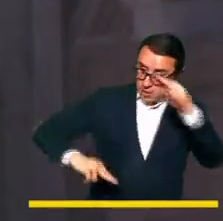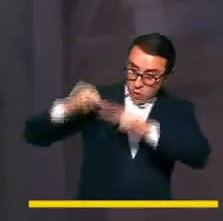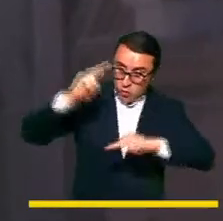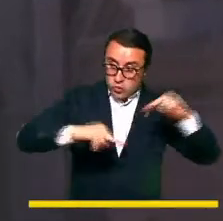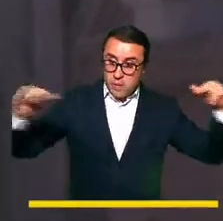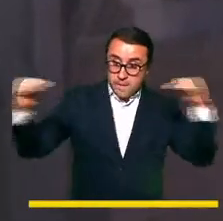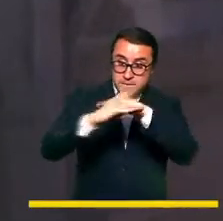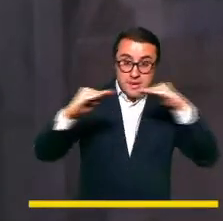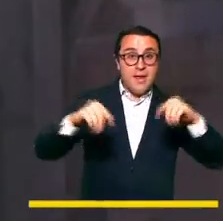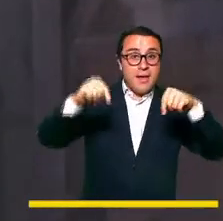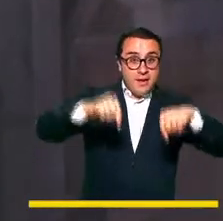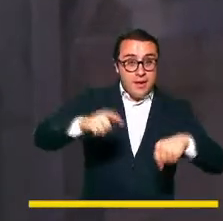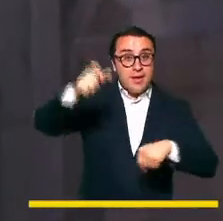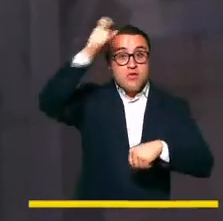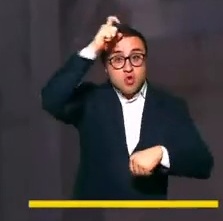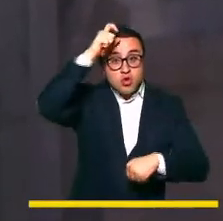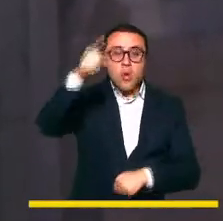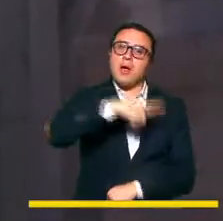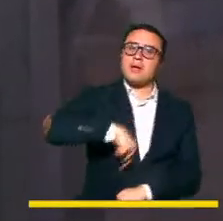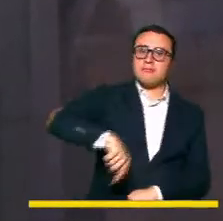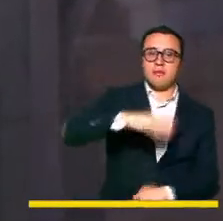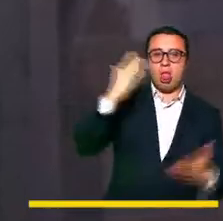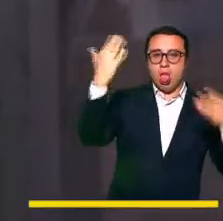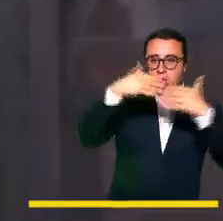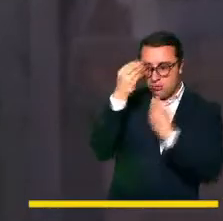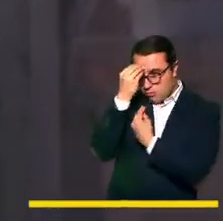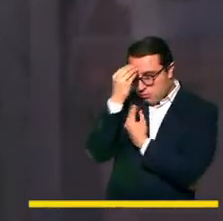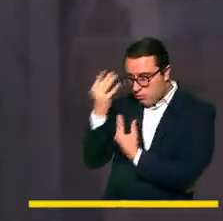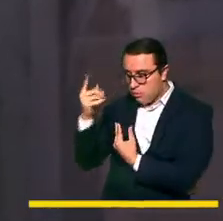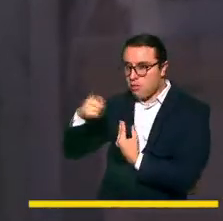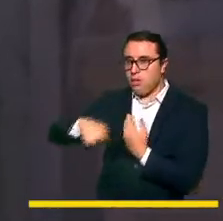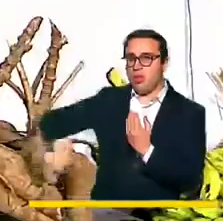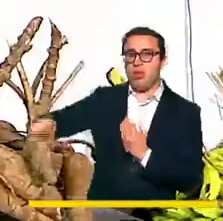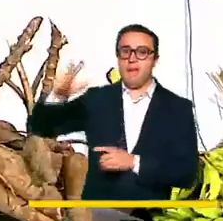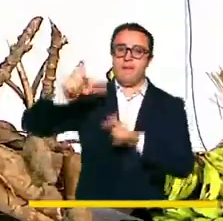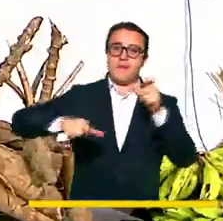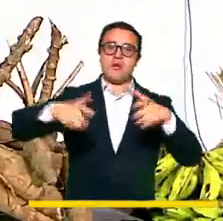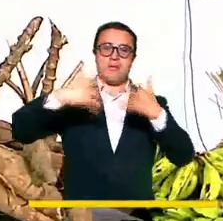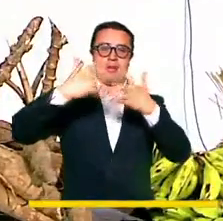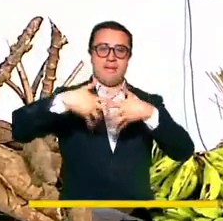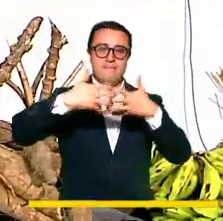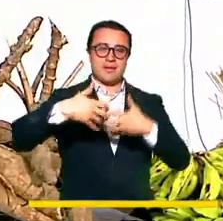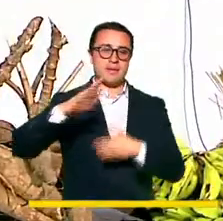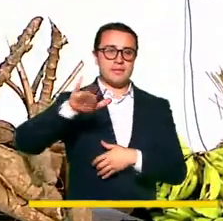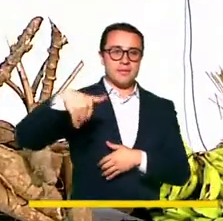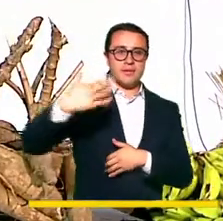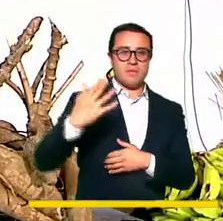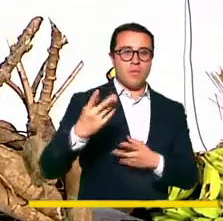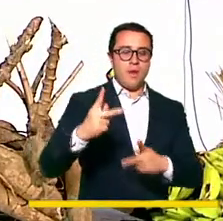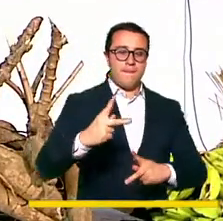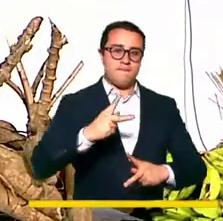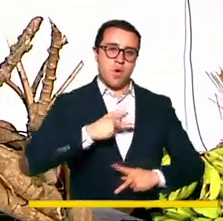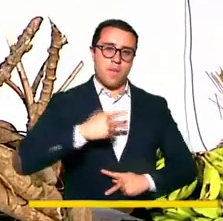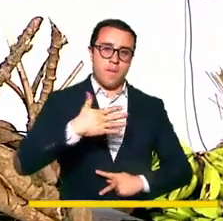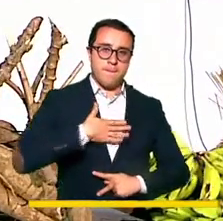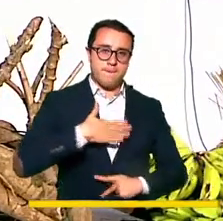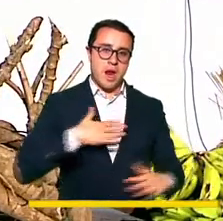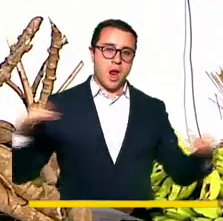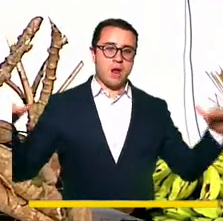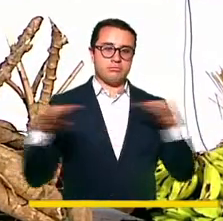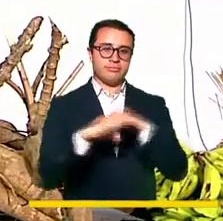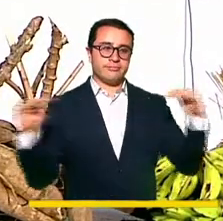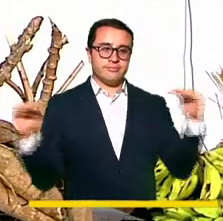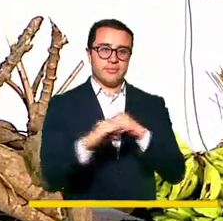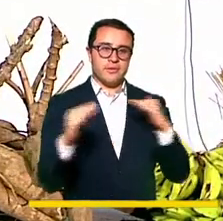en Córdoba estaban al servicio, era de los que se iban a quedar como propietarios de la